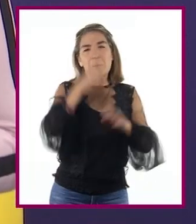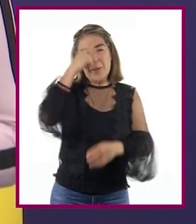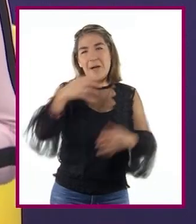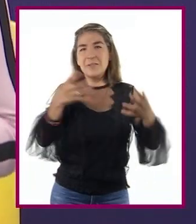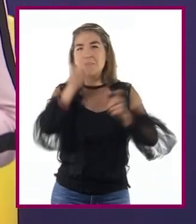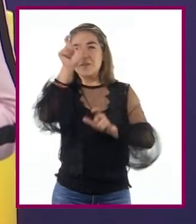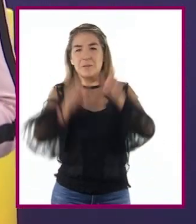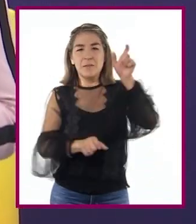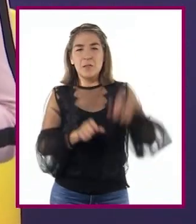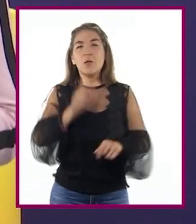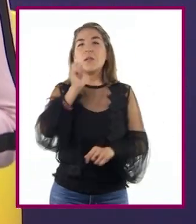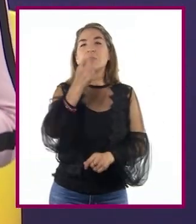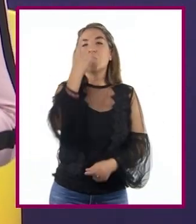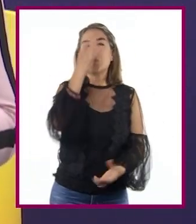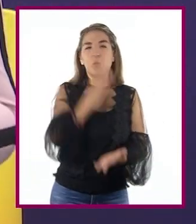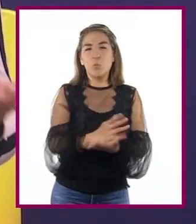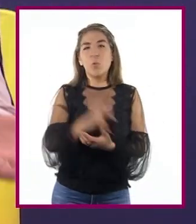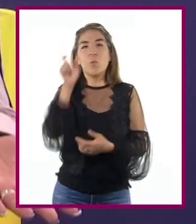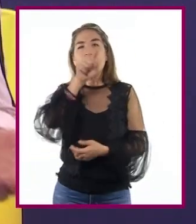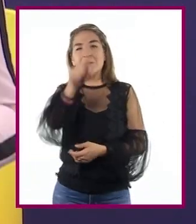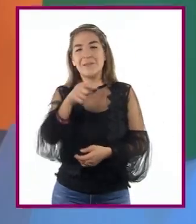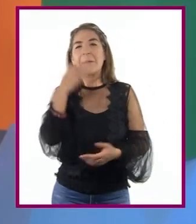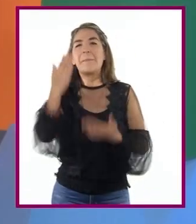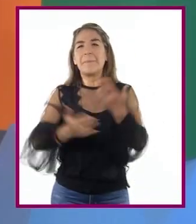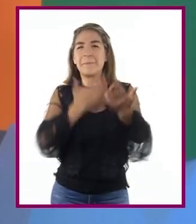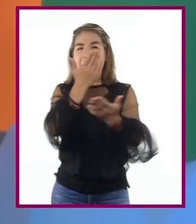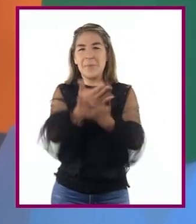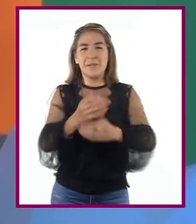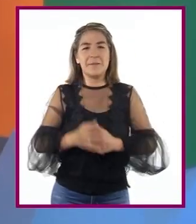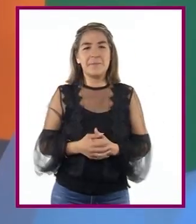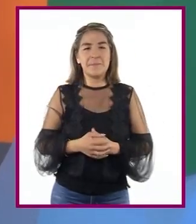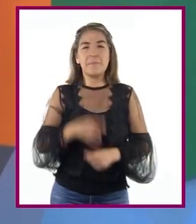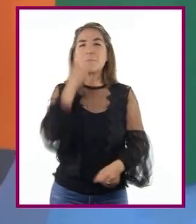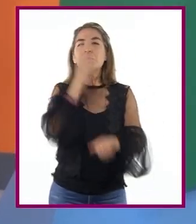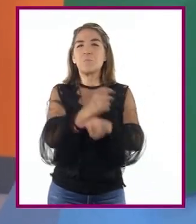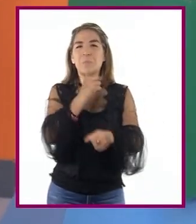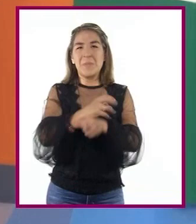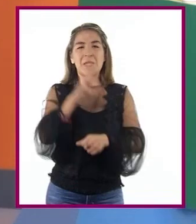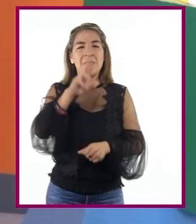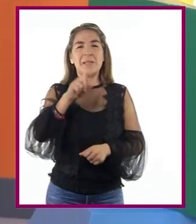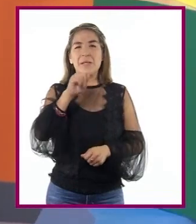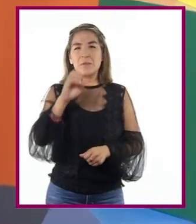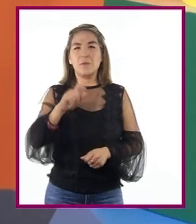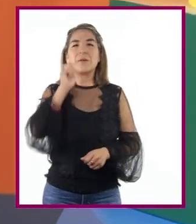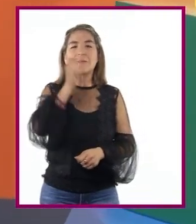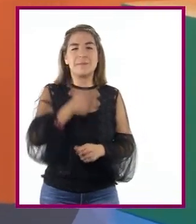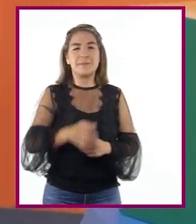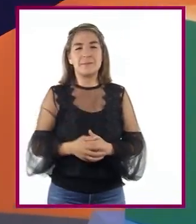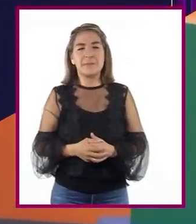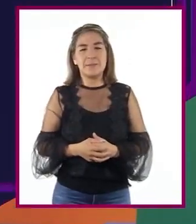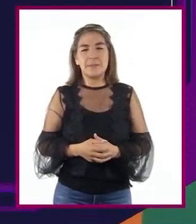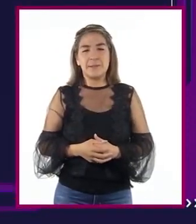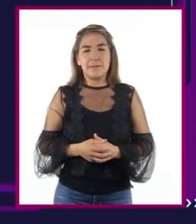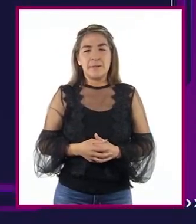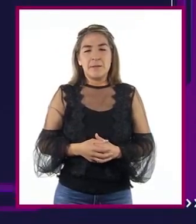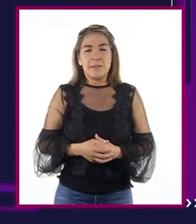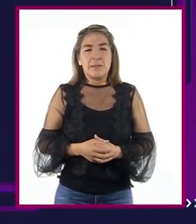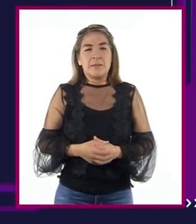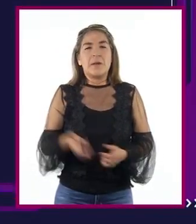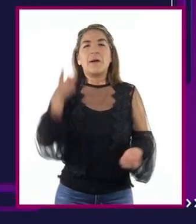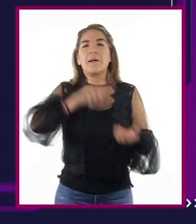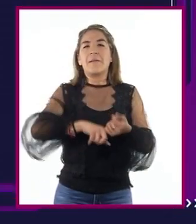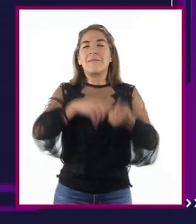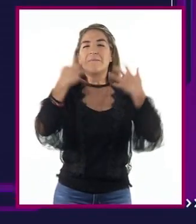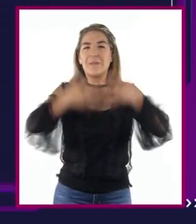hacerlo, salvo en el caso donde se les solicite. El primer reto es el siguiente. En una